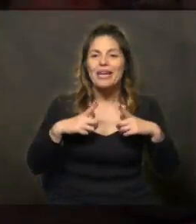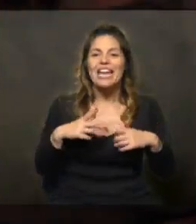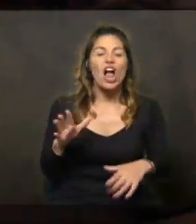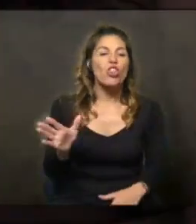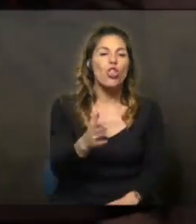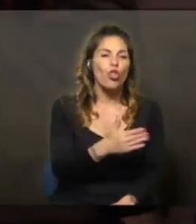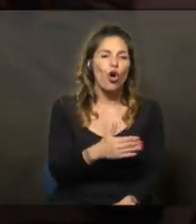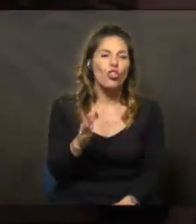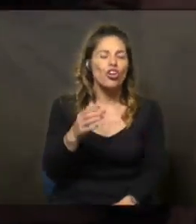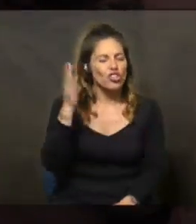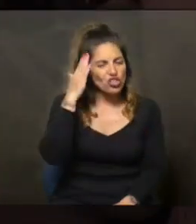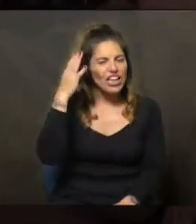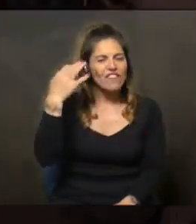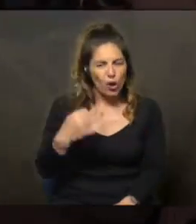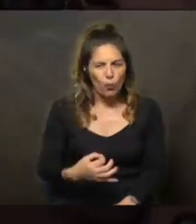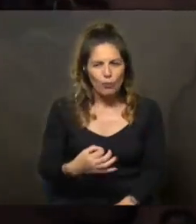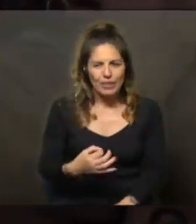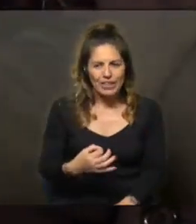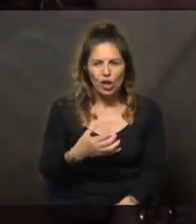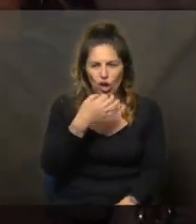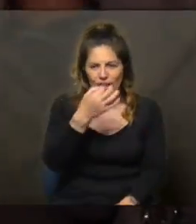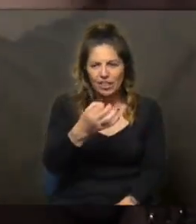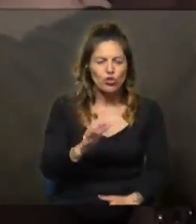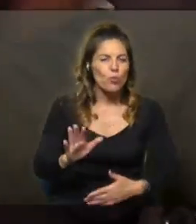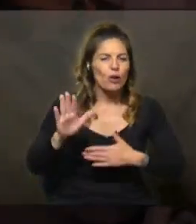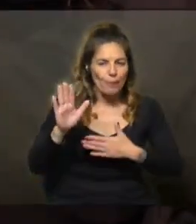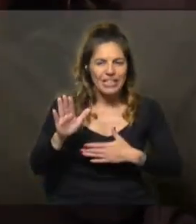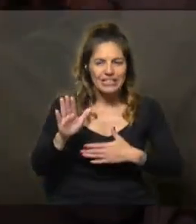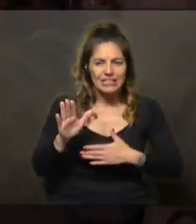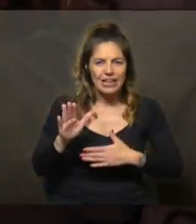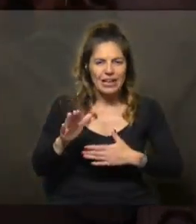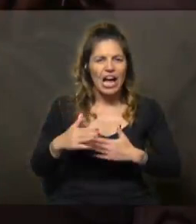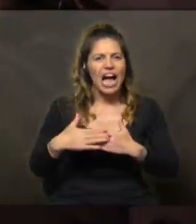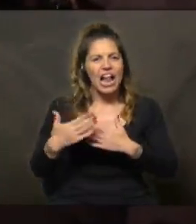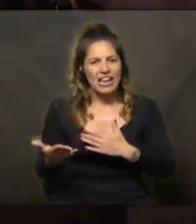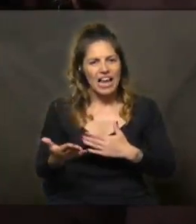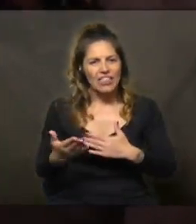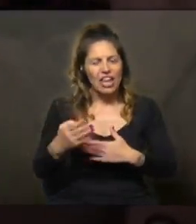todo que va cumplir con su palabra Aparte está al